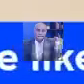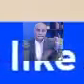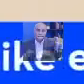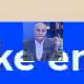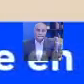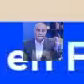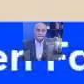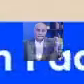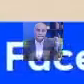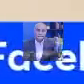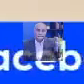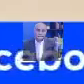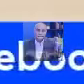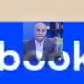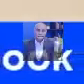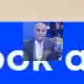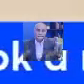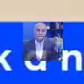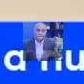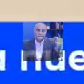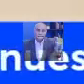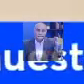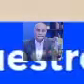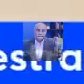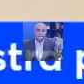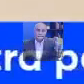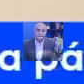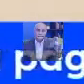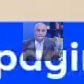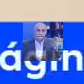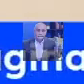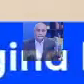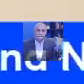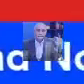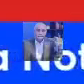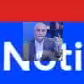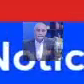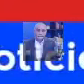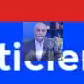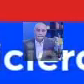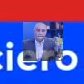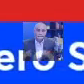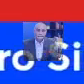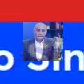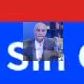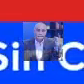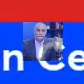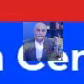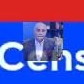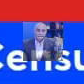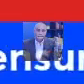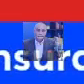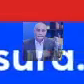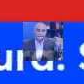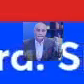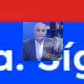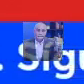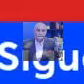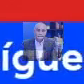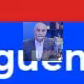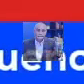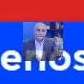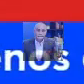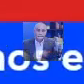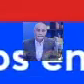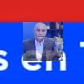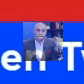que odian a López Obrador, cuando digo que con tal de que le vaya mal a López Obrador,